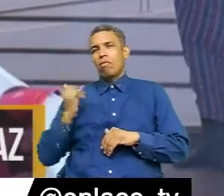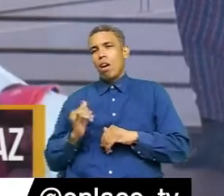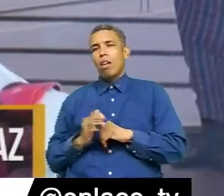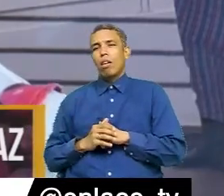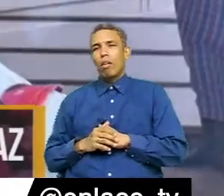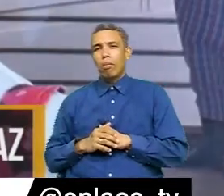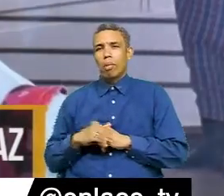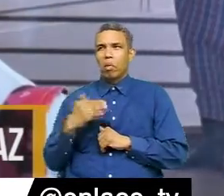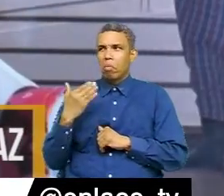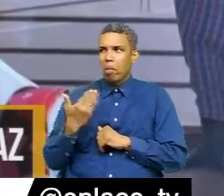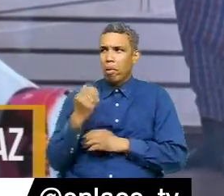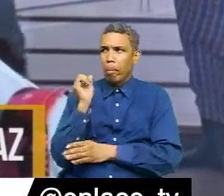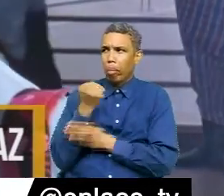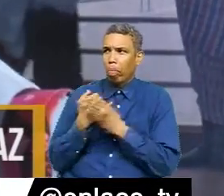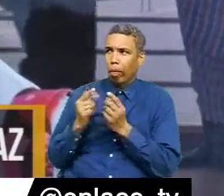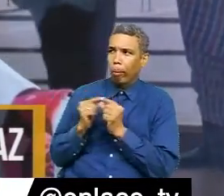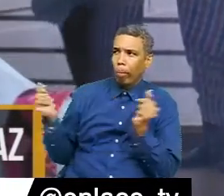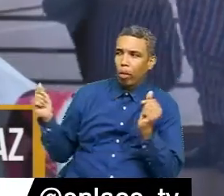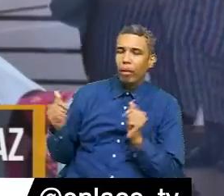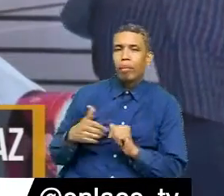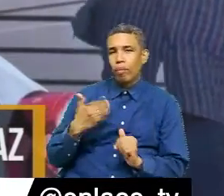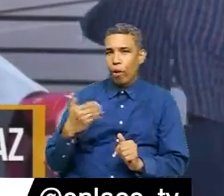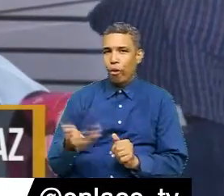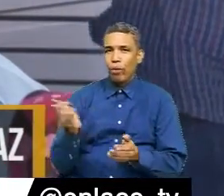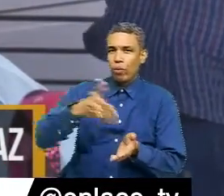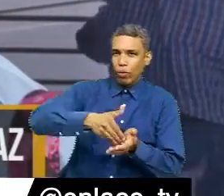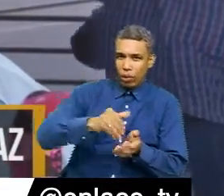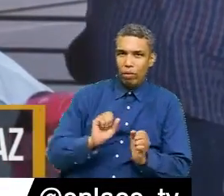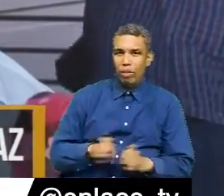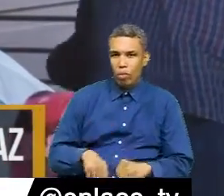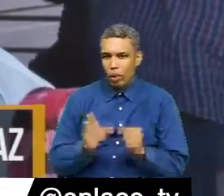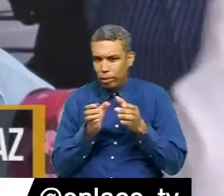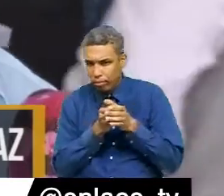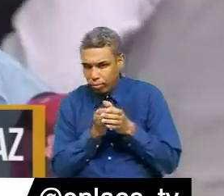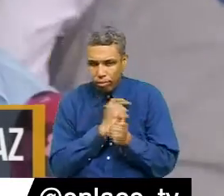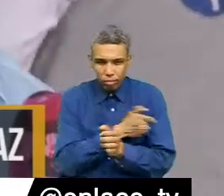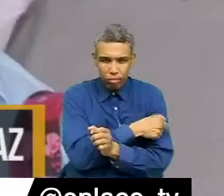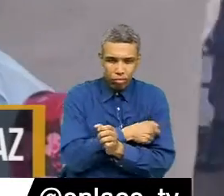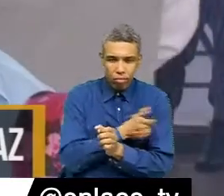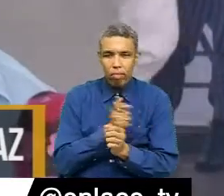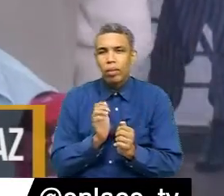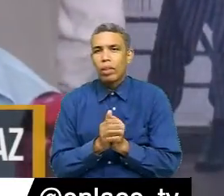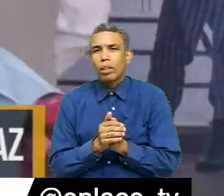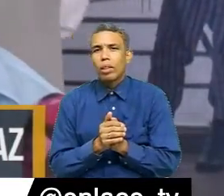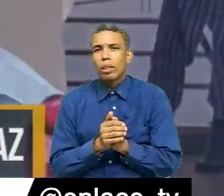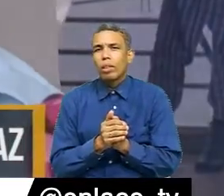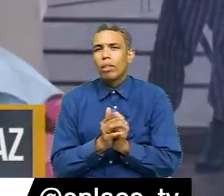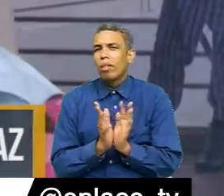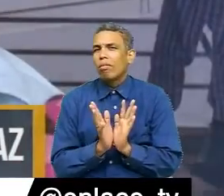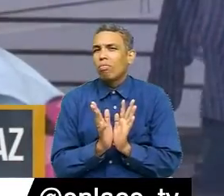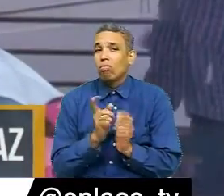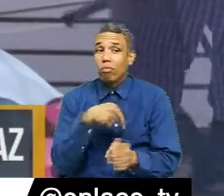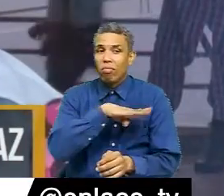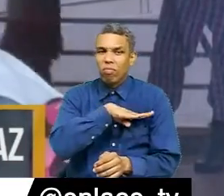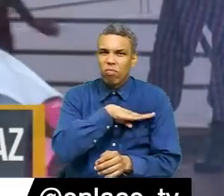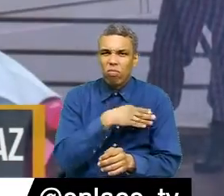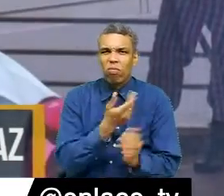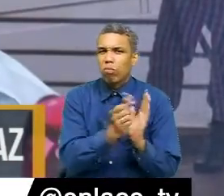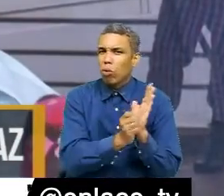concretar para que esta mesa intersectorial pues también ayude a hacer un seguimiento a todo lo que le compete al municipio de Barranca